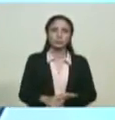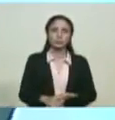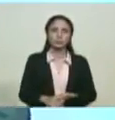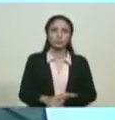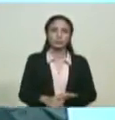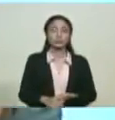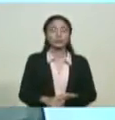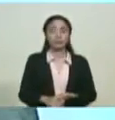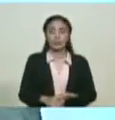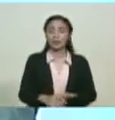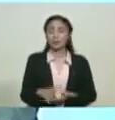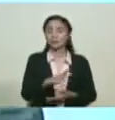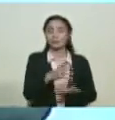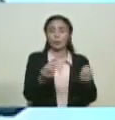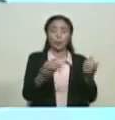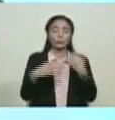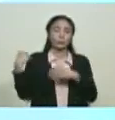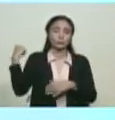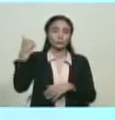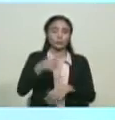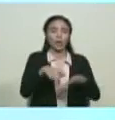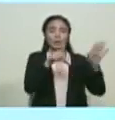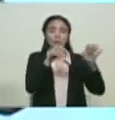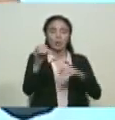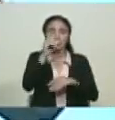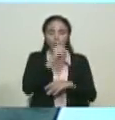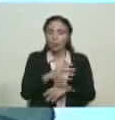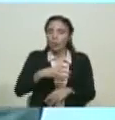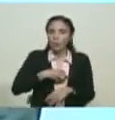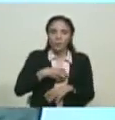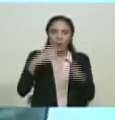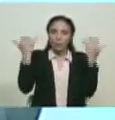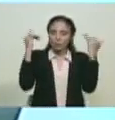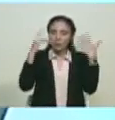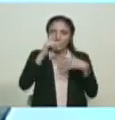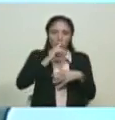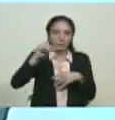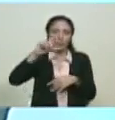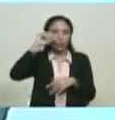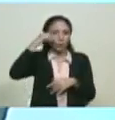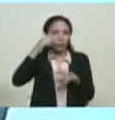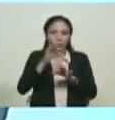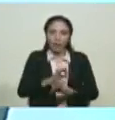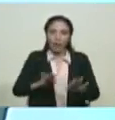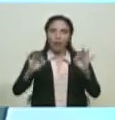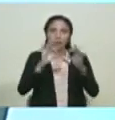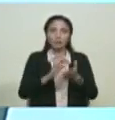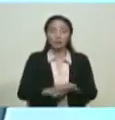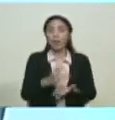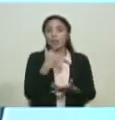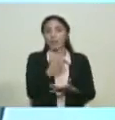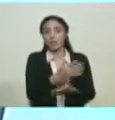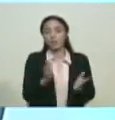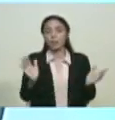60 años entonces podía celebrar nada y allí dijimos ojalá